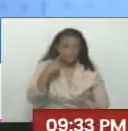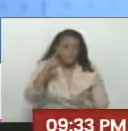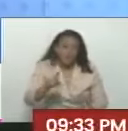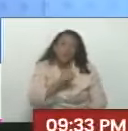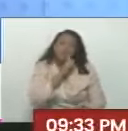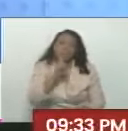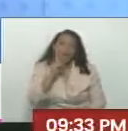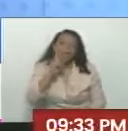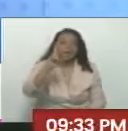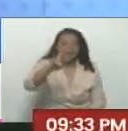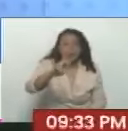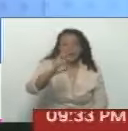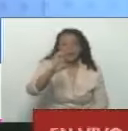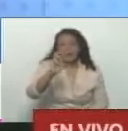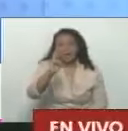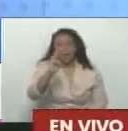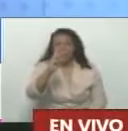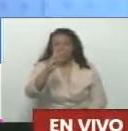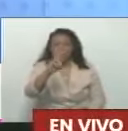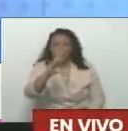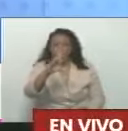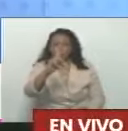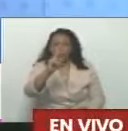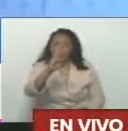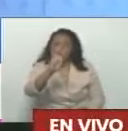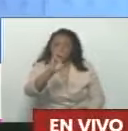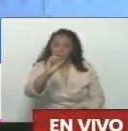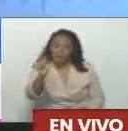seguro, porque como decía el comandante Chávez,